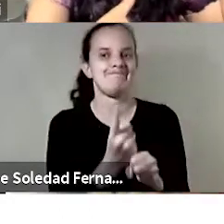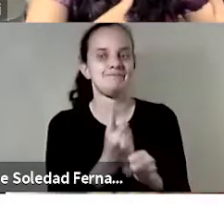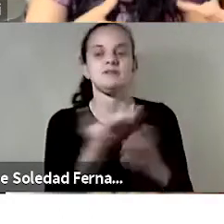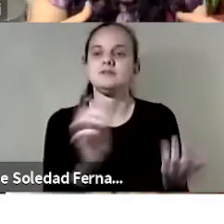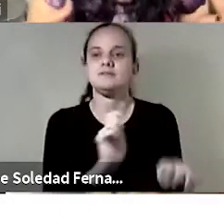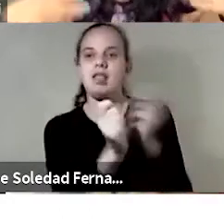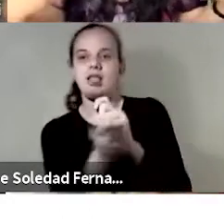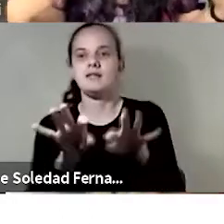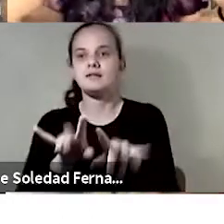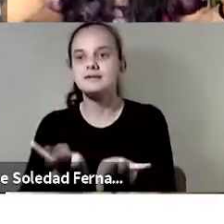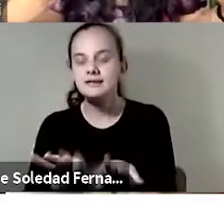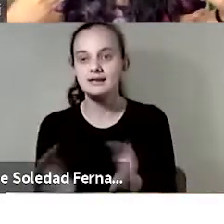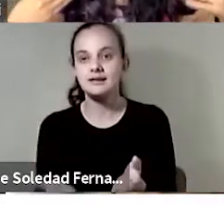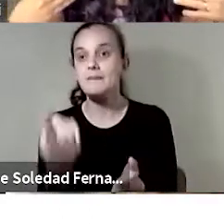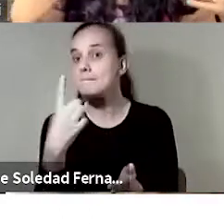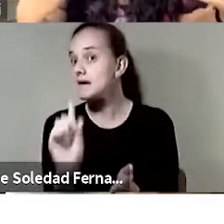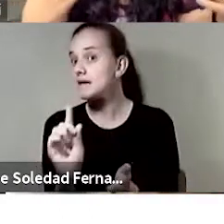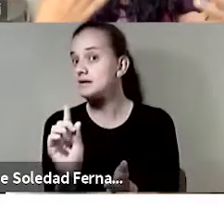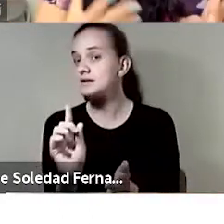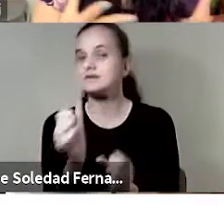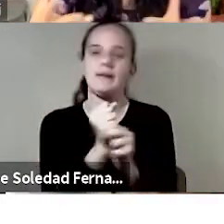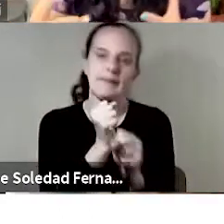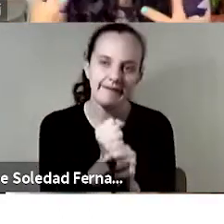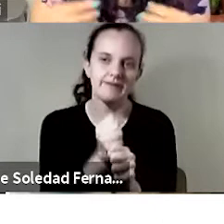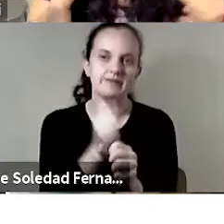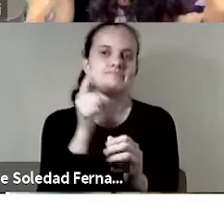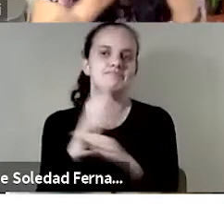los espacios públicos, entonces se